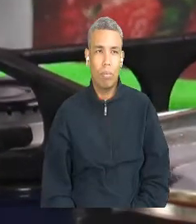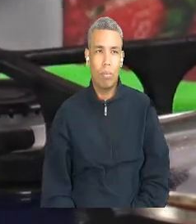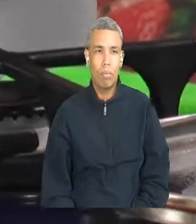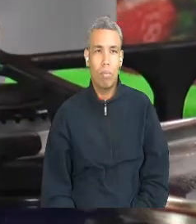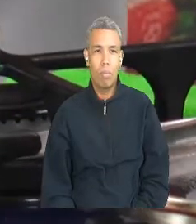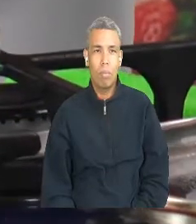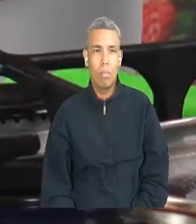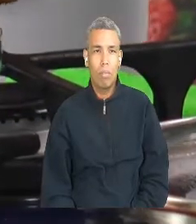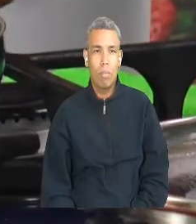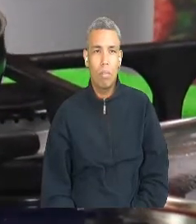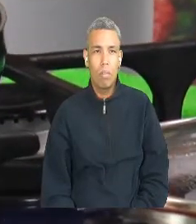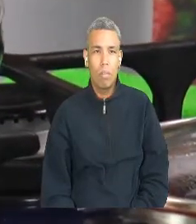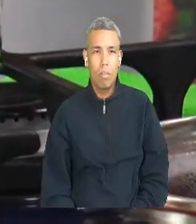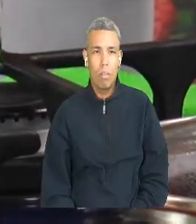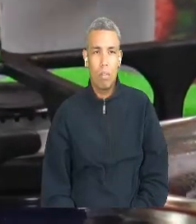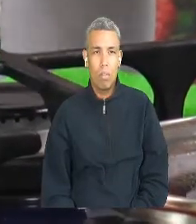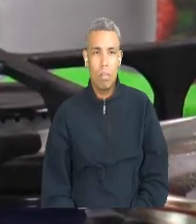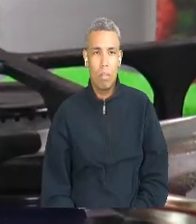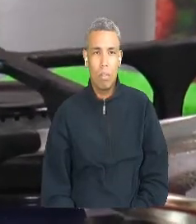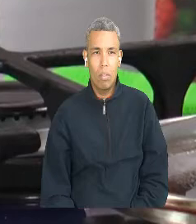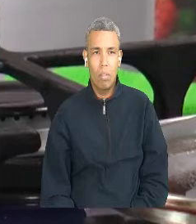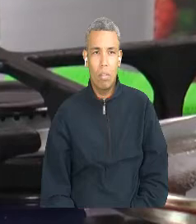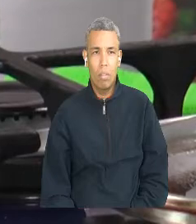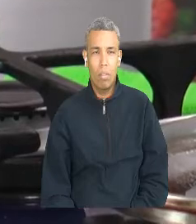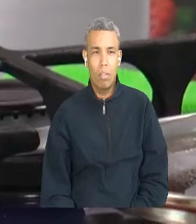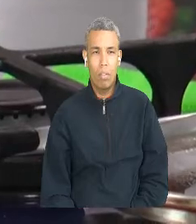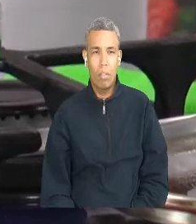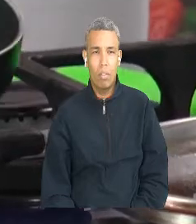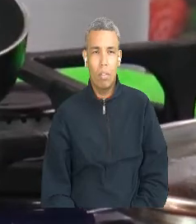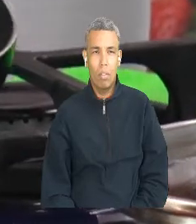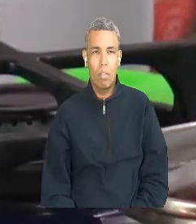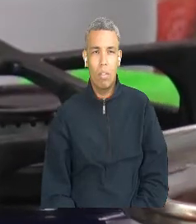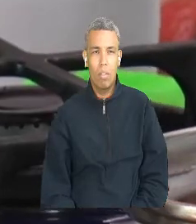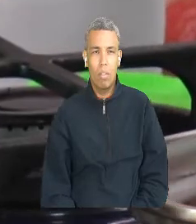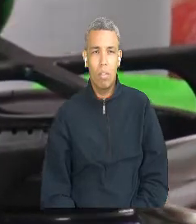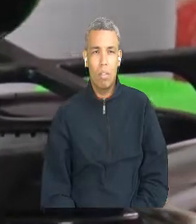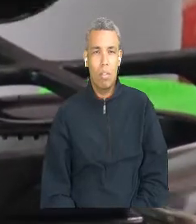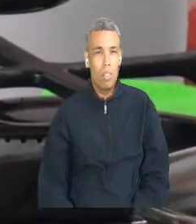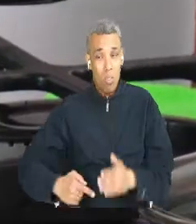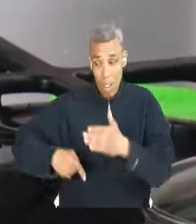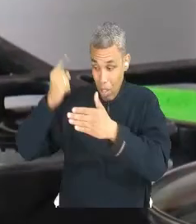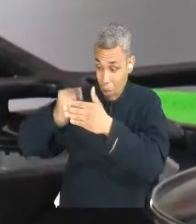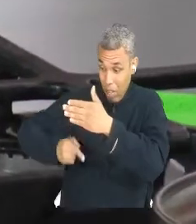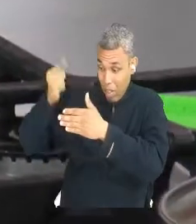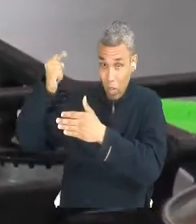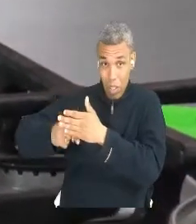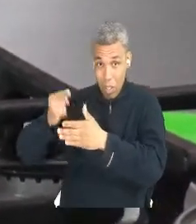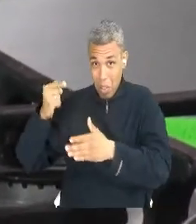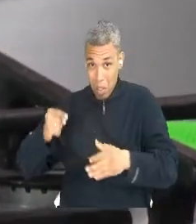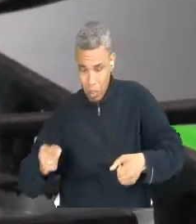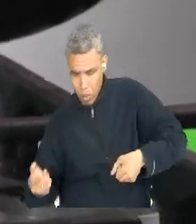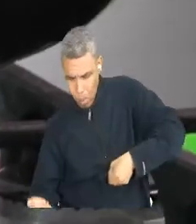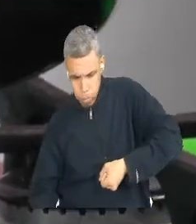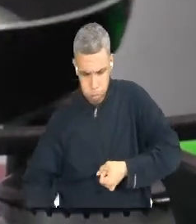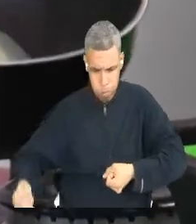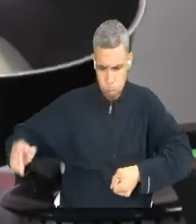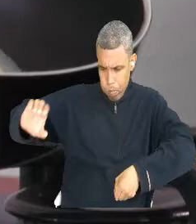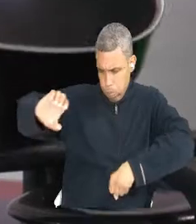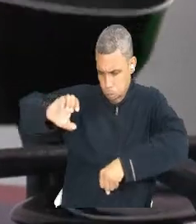Ok, vamos a ver entonces si yo le atino la cuestión. De una, lo botas de una.